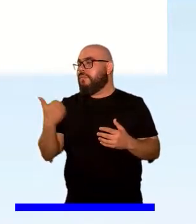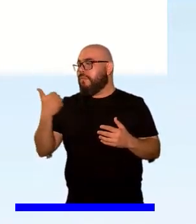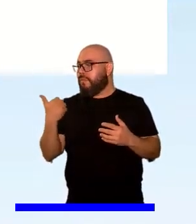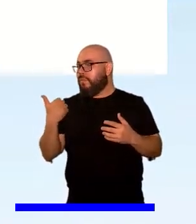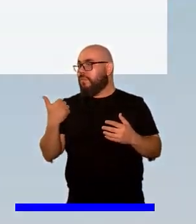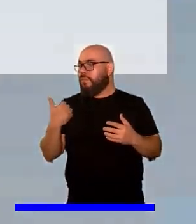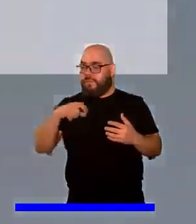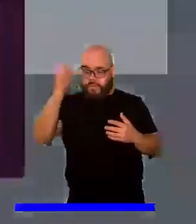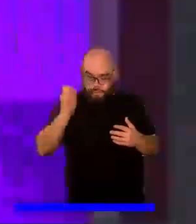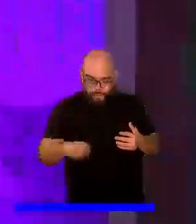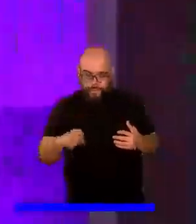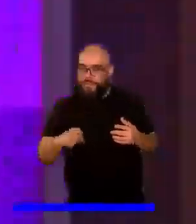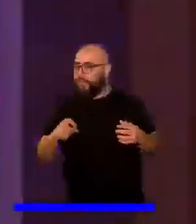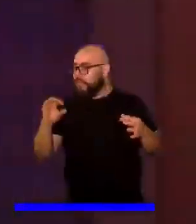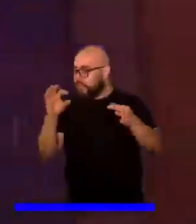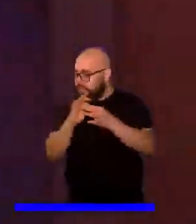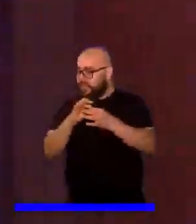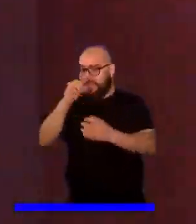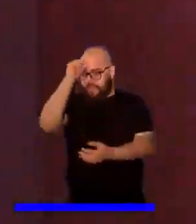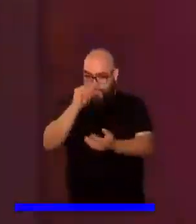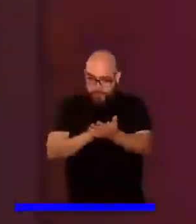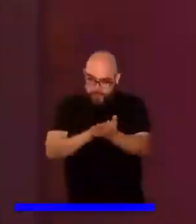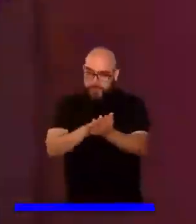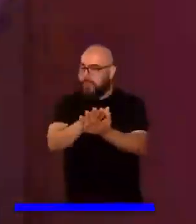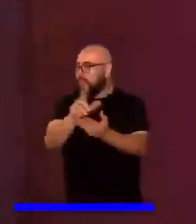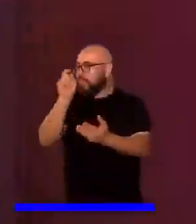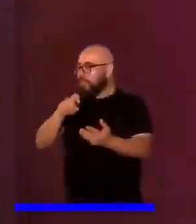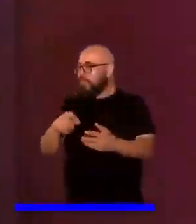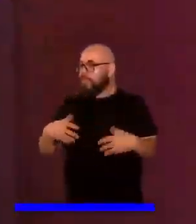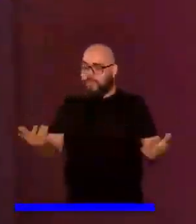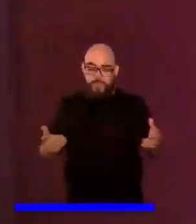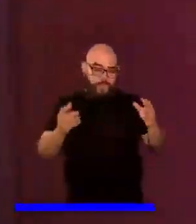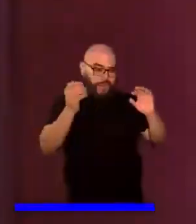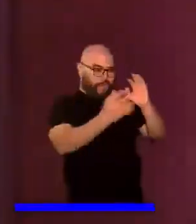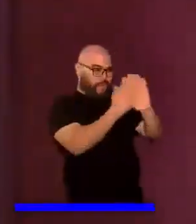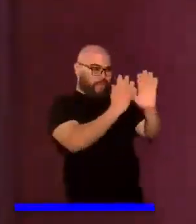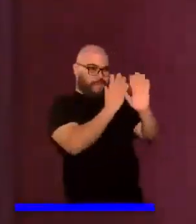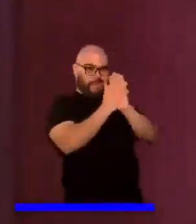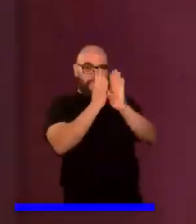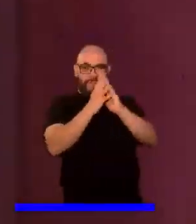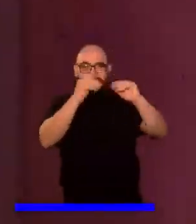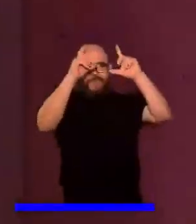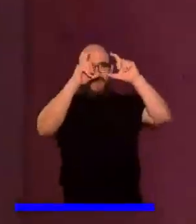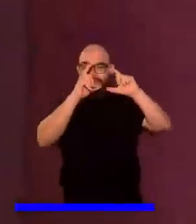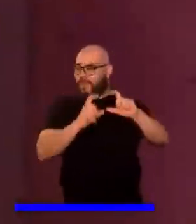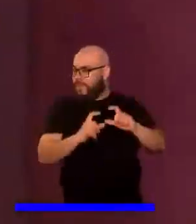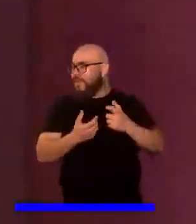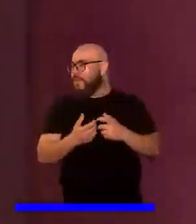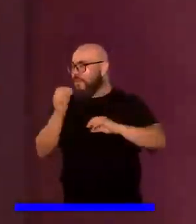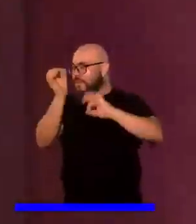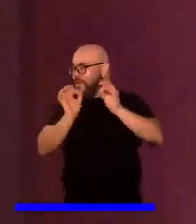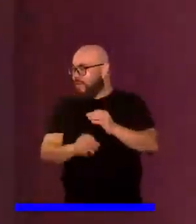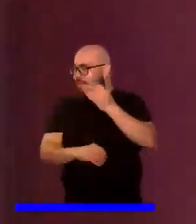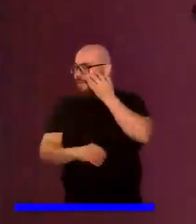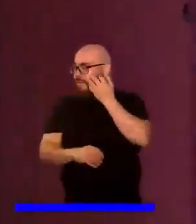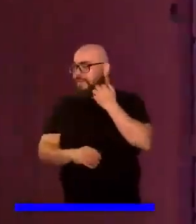funcione, se necesita necesariamente inteligencia artificial. ¿Yo cómo voy a poder organizar la información que viene dentro de fotos? Alguien